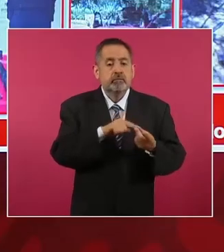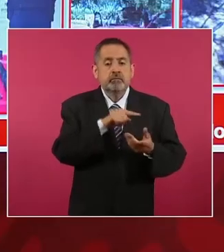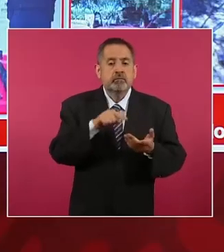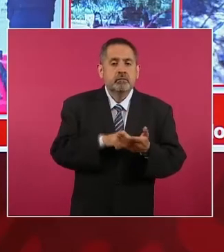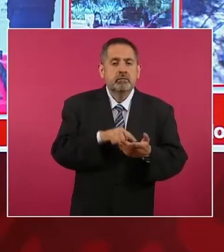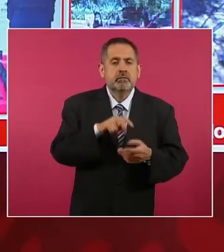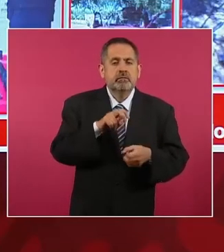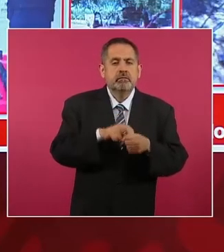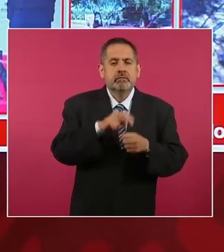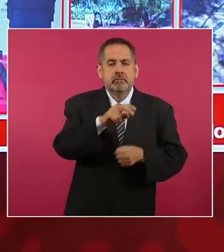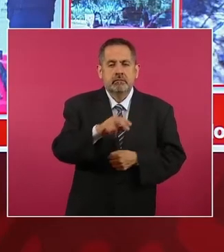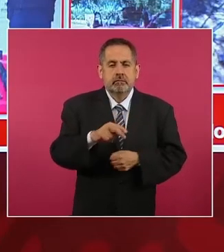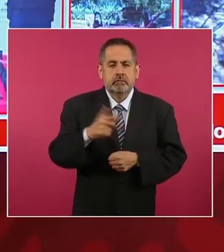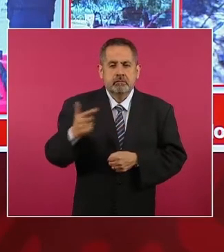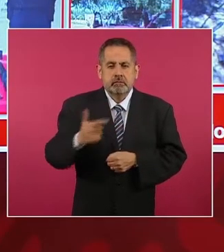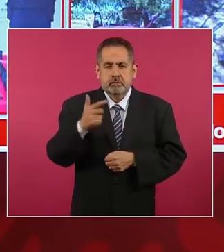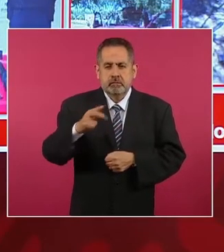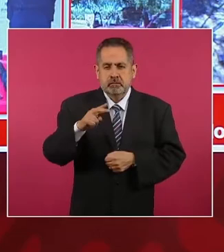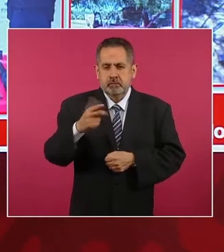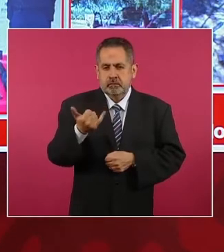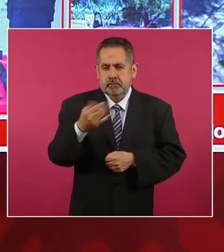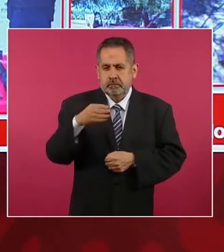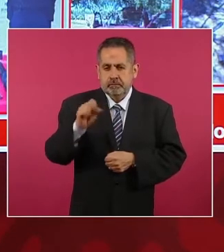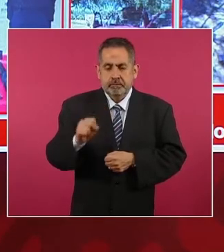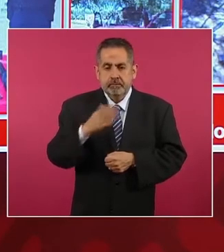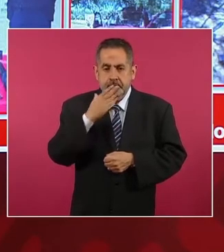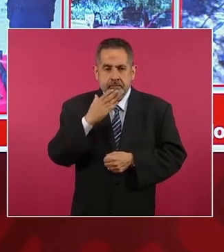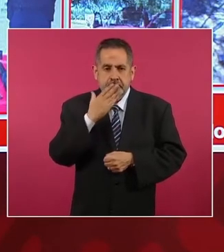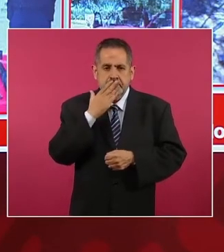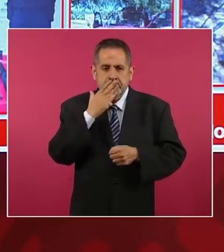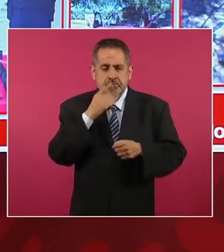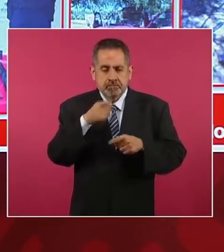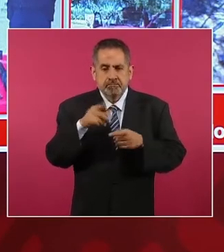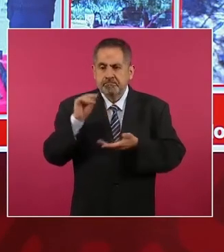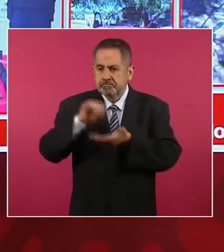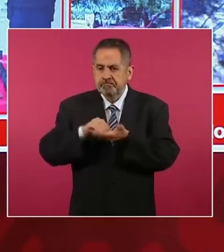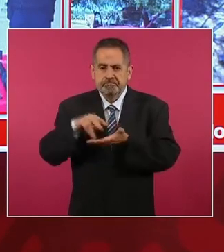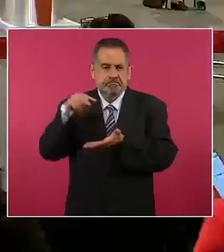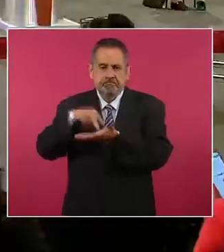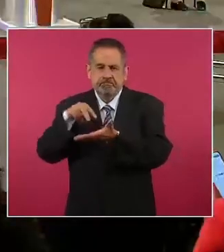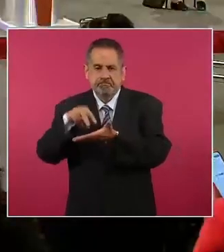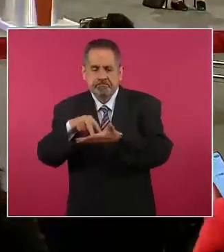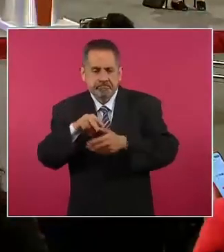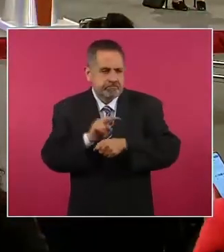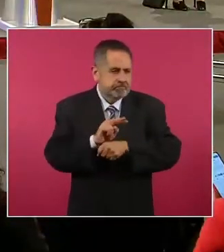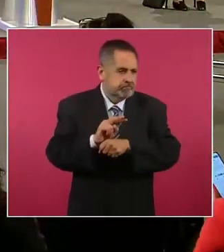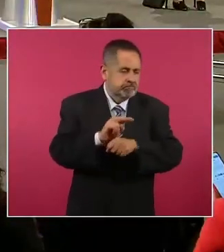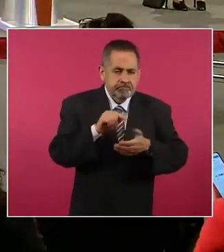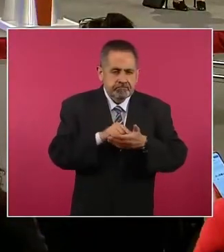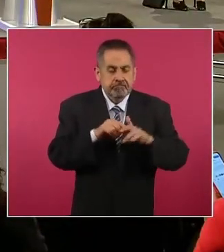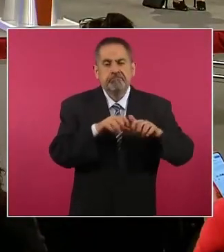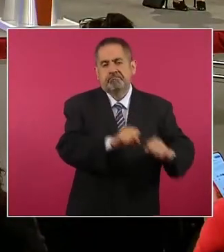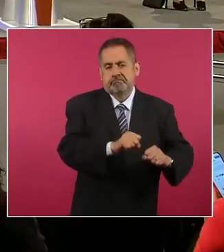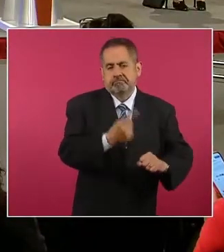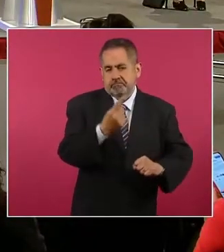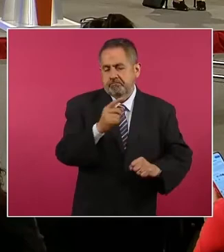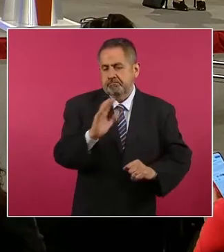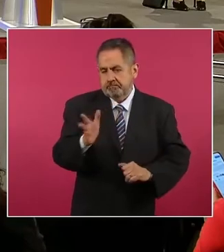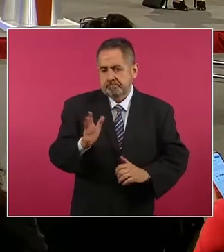Uribis, en Guayma, Sonora, donde hay un despliegue permanente de la Secretaría de la Marina. Siguiente.